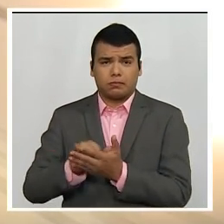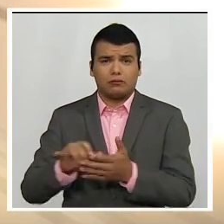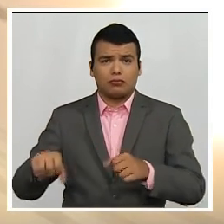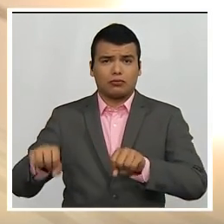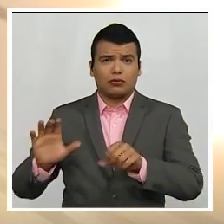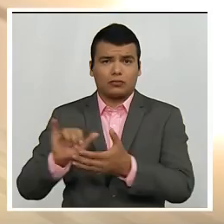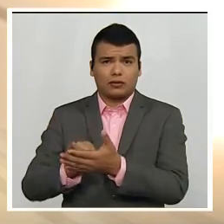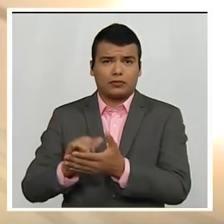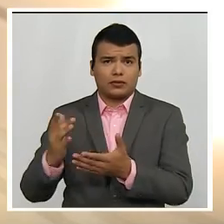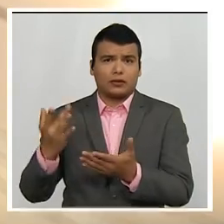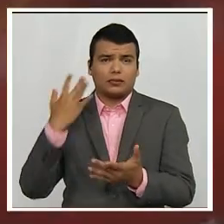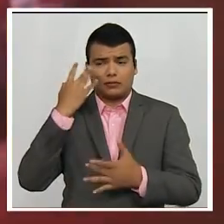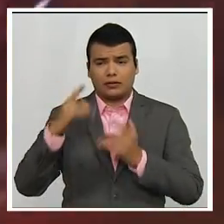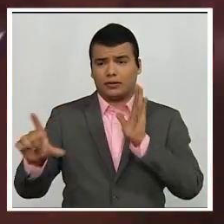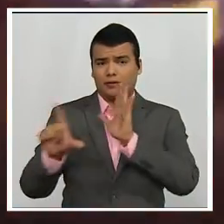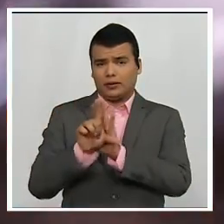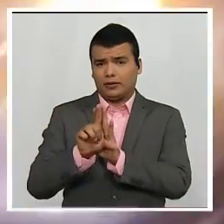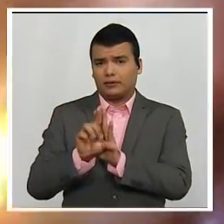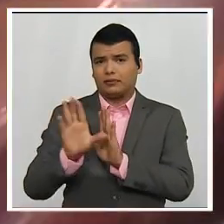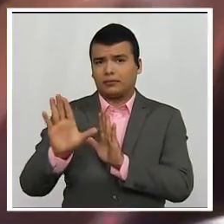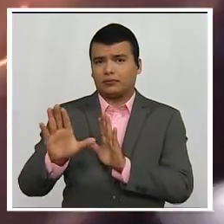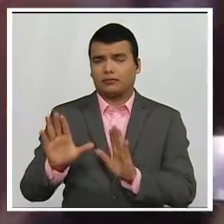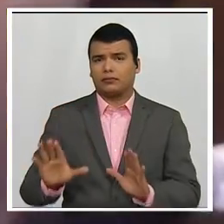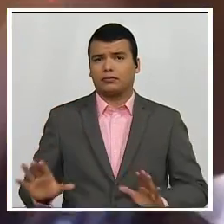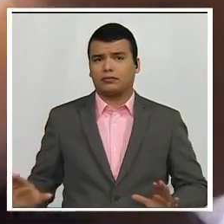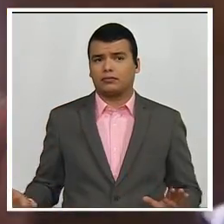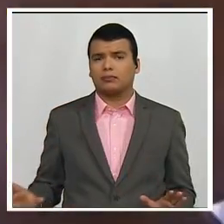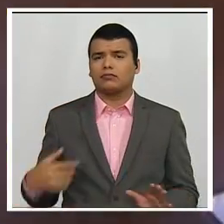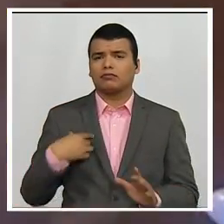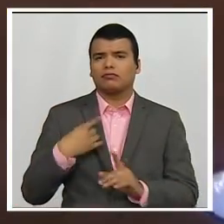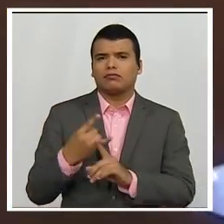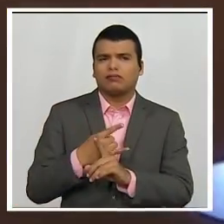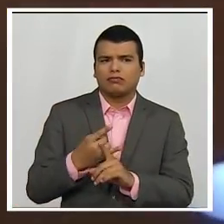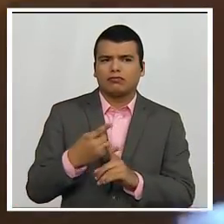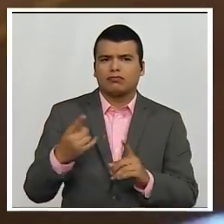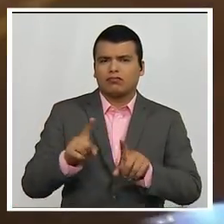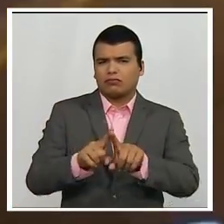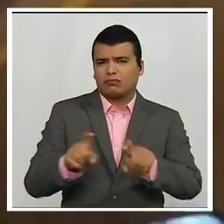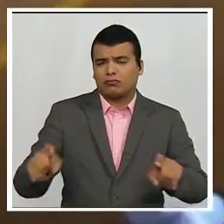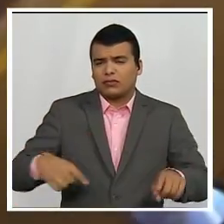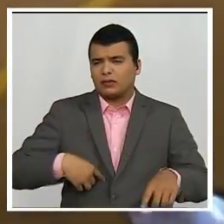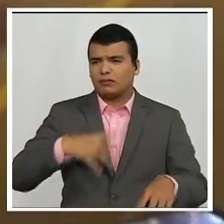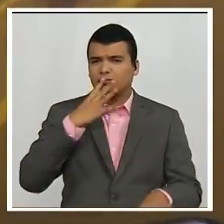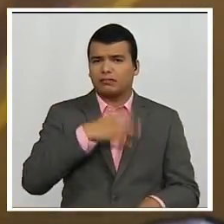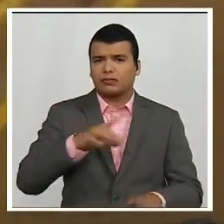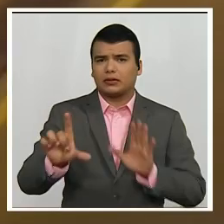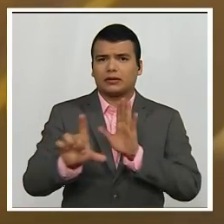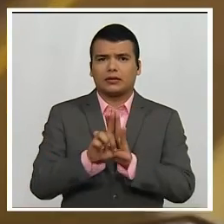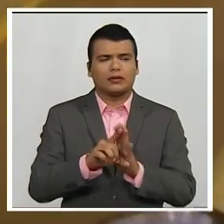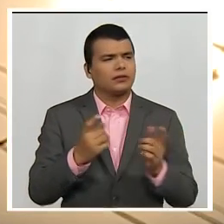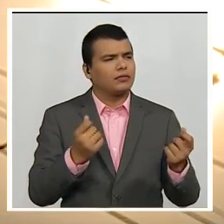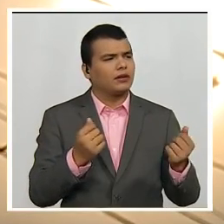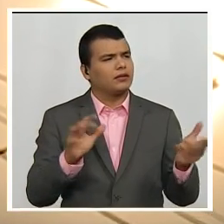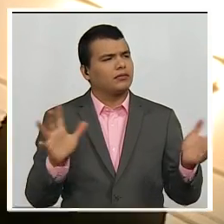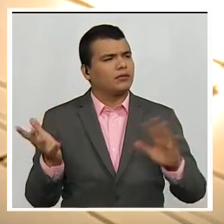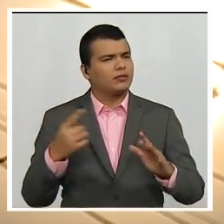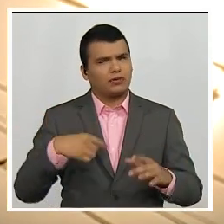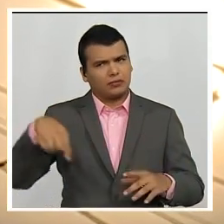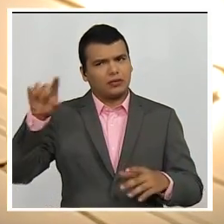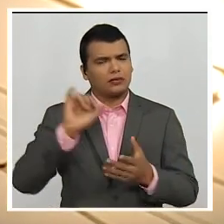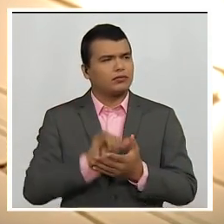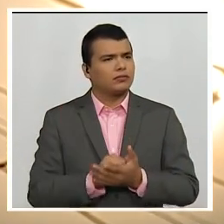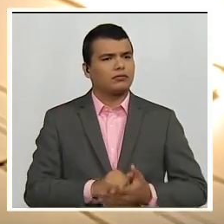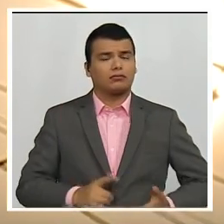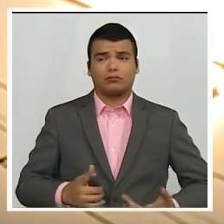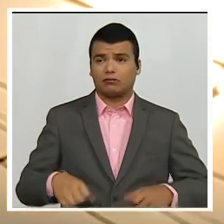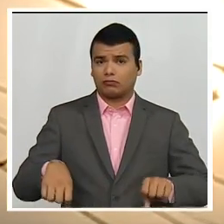pues como ya es ilegal obviamente ya la utilizan es para hacer mismo cosas ilegales con todo en una moto por una vuelta no